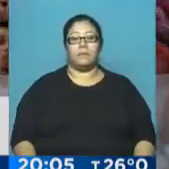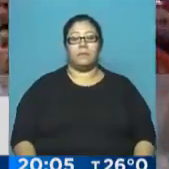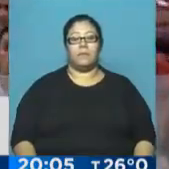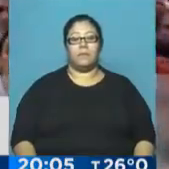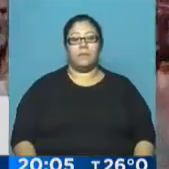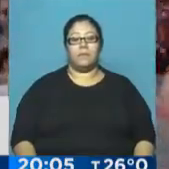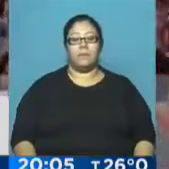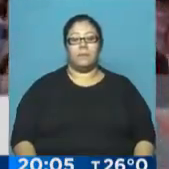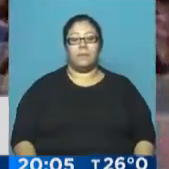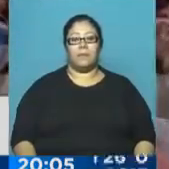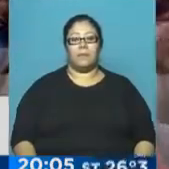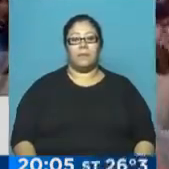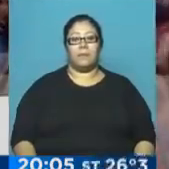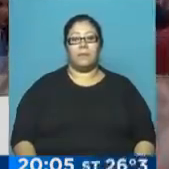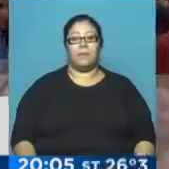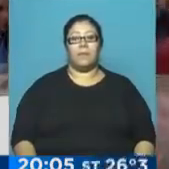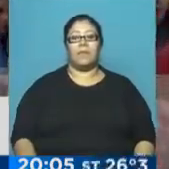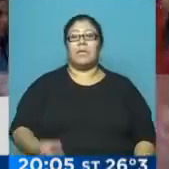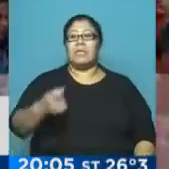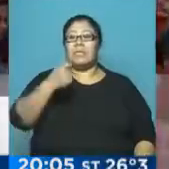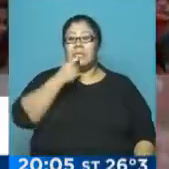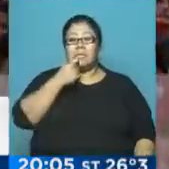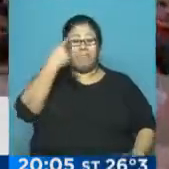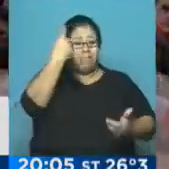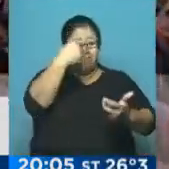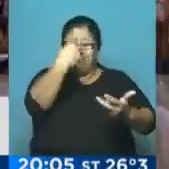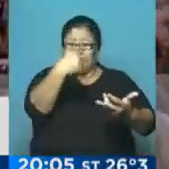si después de todo eso,